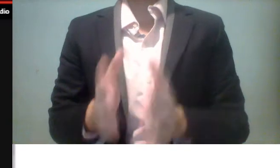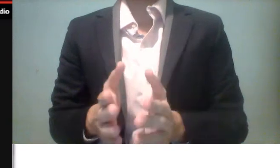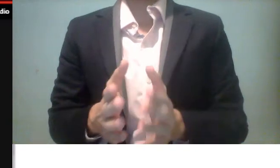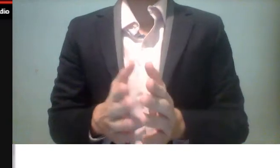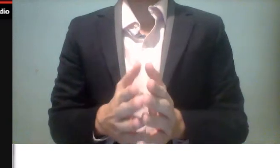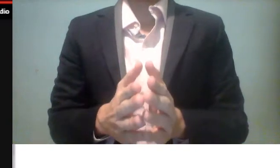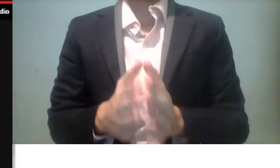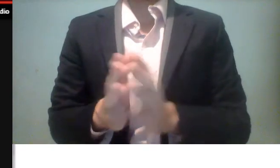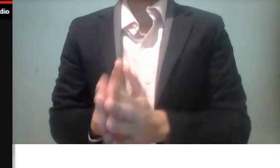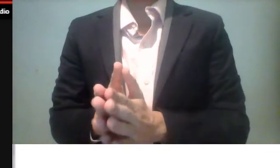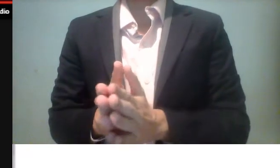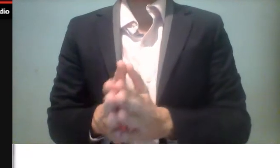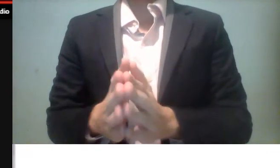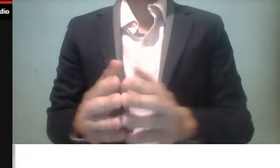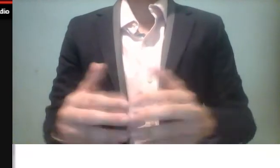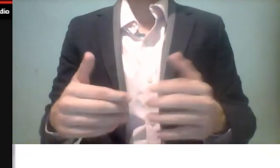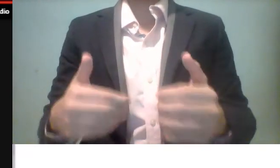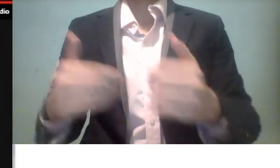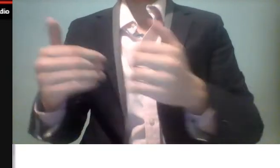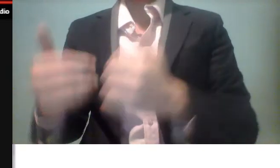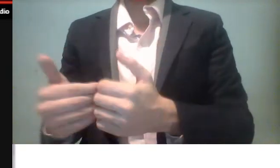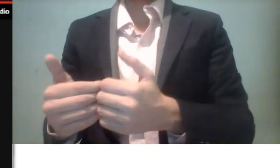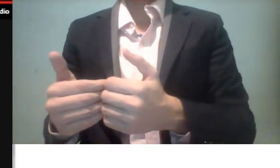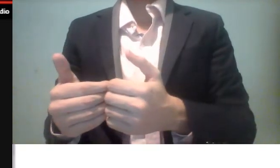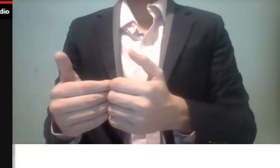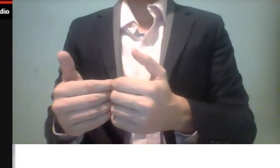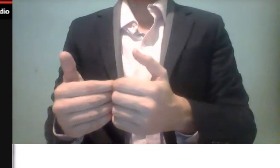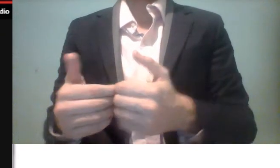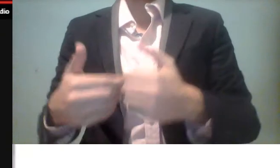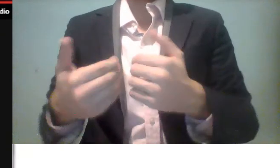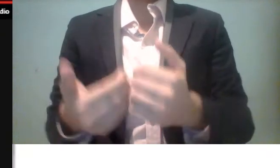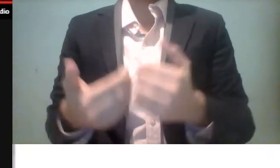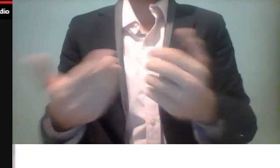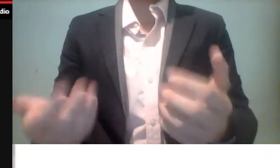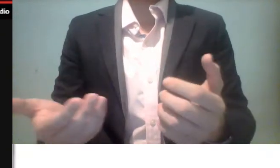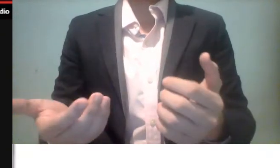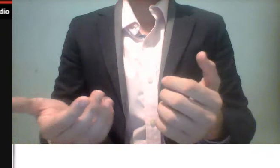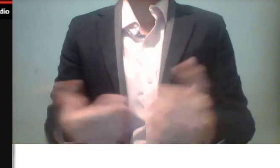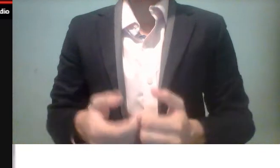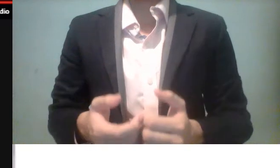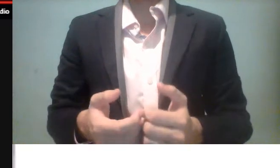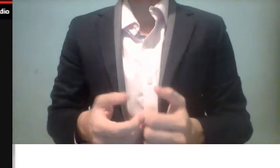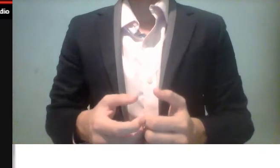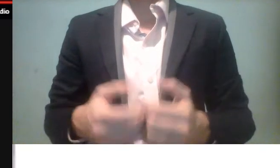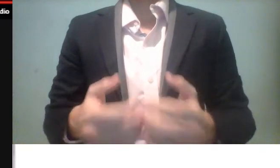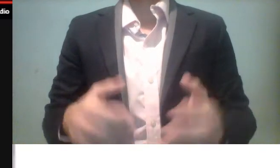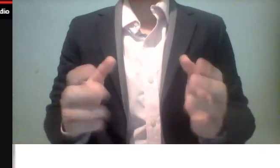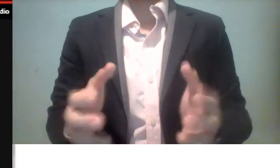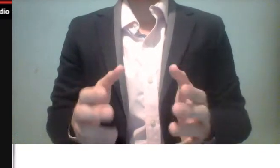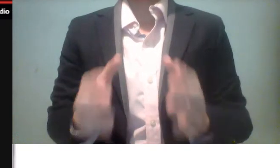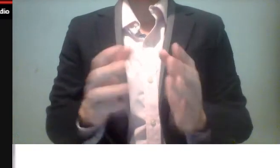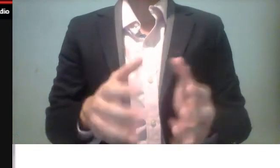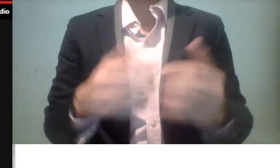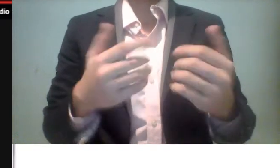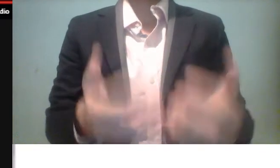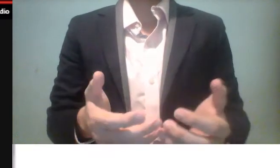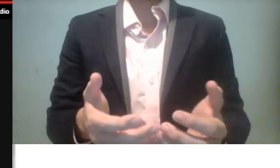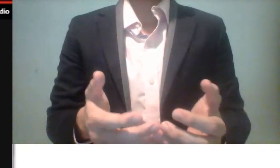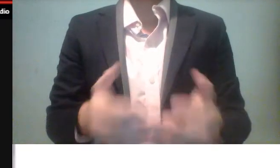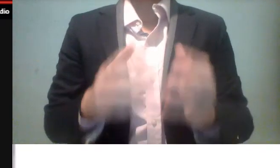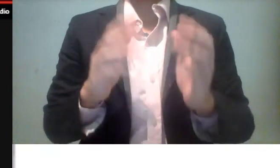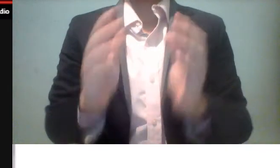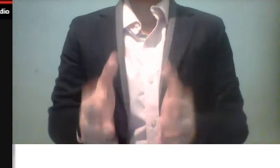tipo de movimientos que se realizaron que bueno, fueron derivados de permitir por parte de las autoridades que se hicieran este tipo de